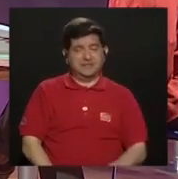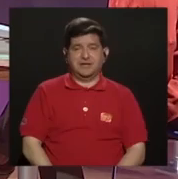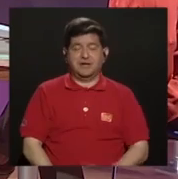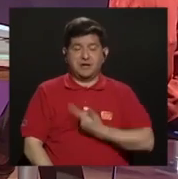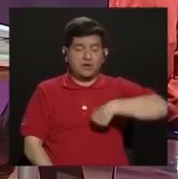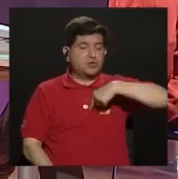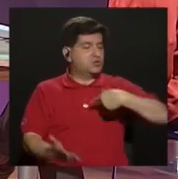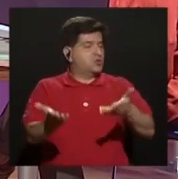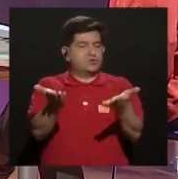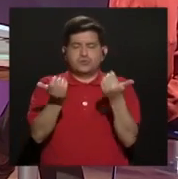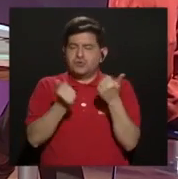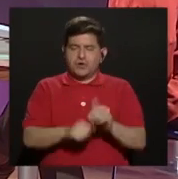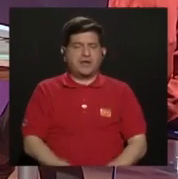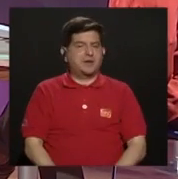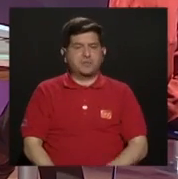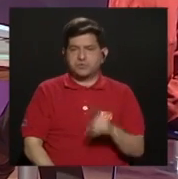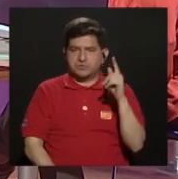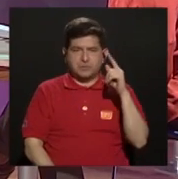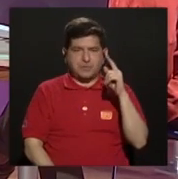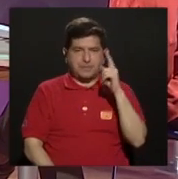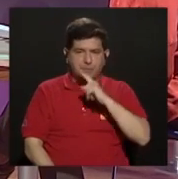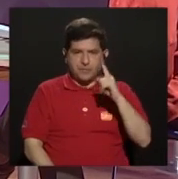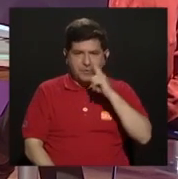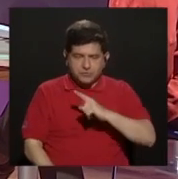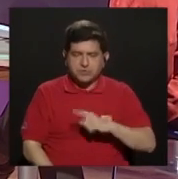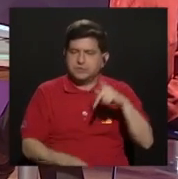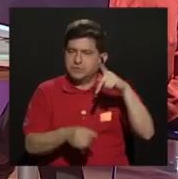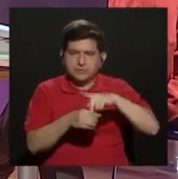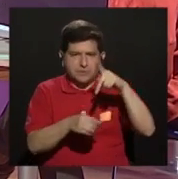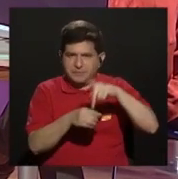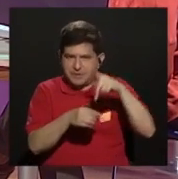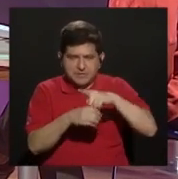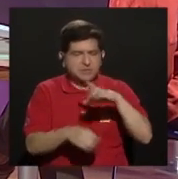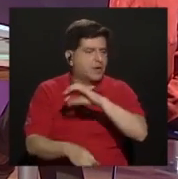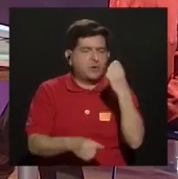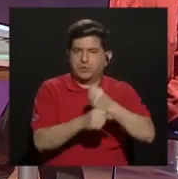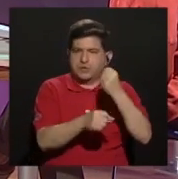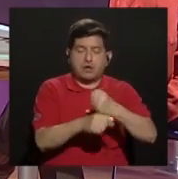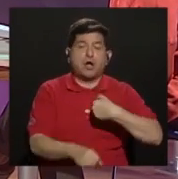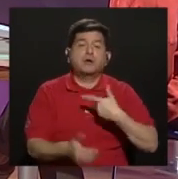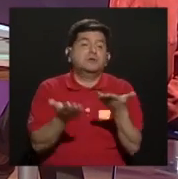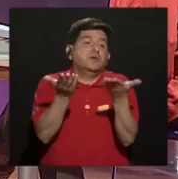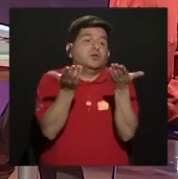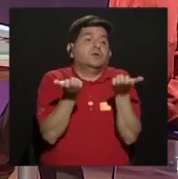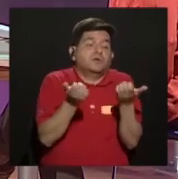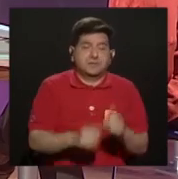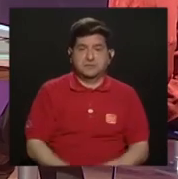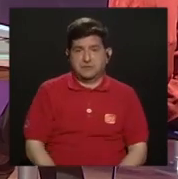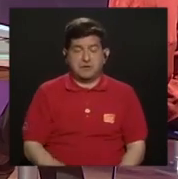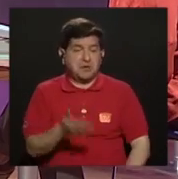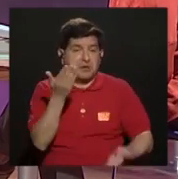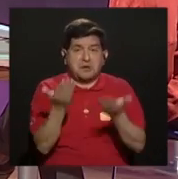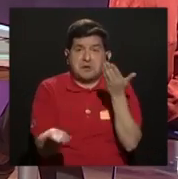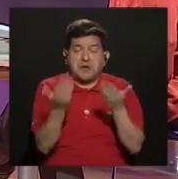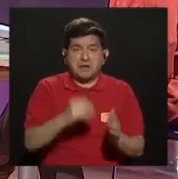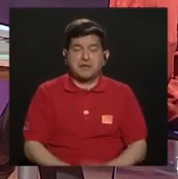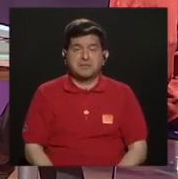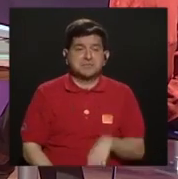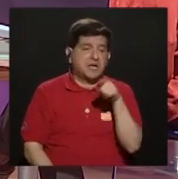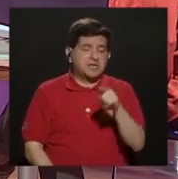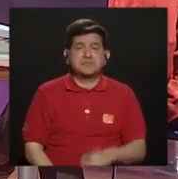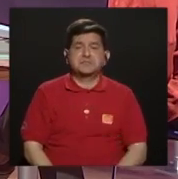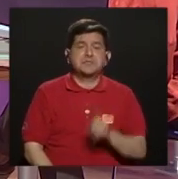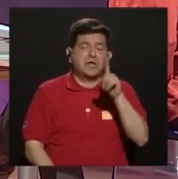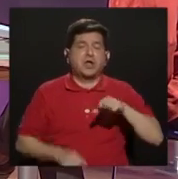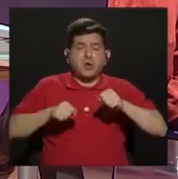no queremos prostituirnos. Nosotras no queremos el eso. Sistema. Yo quiero estar, aunque sea de display ahí en